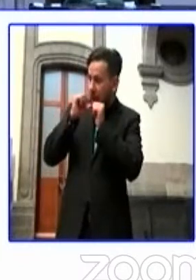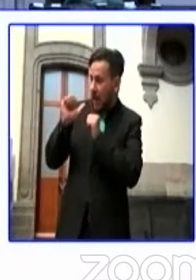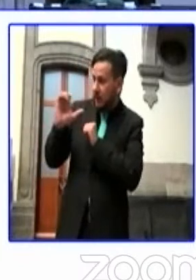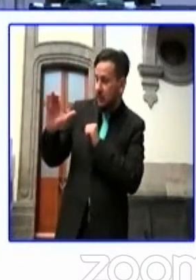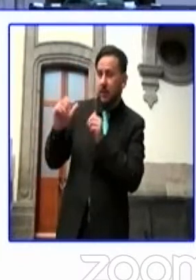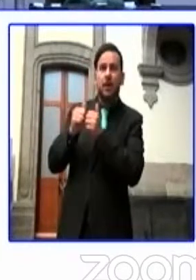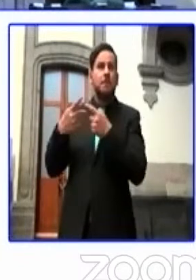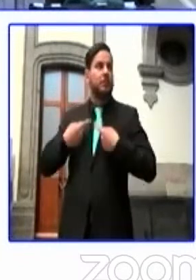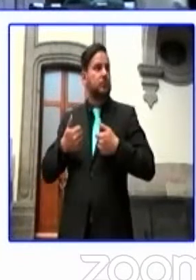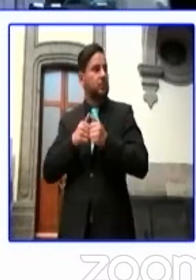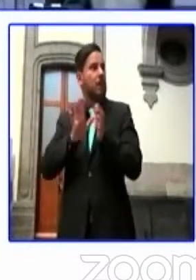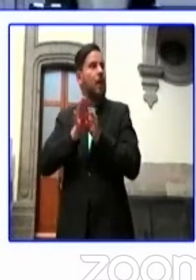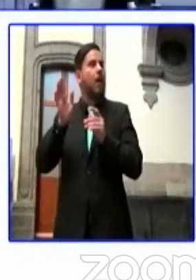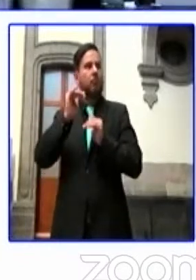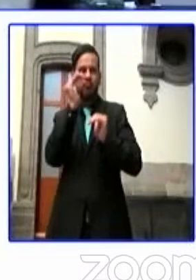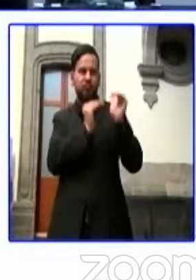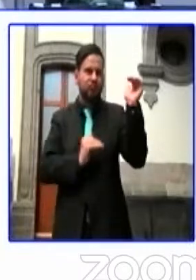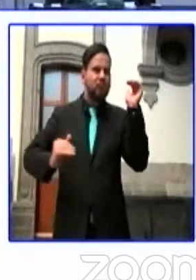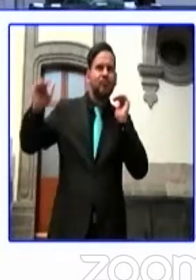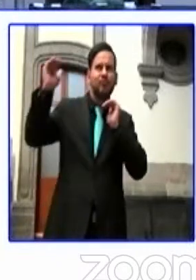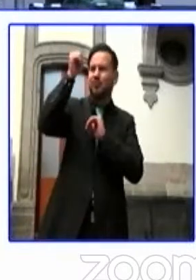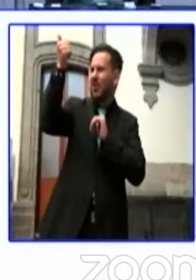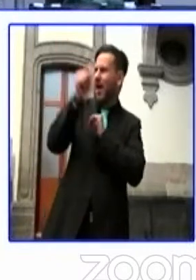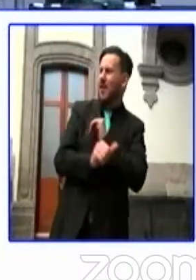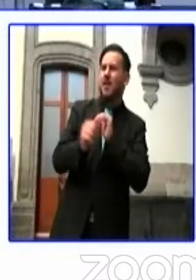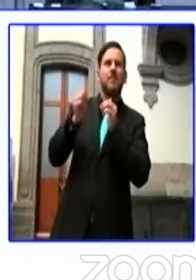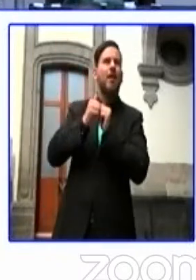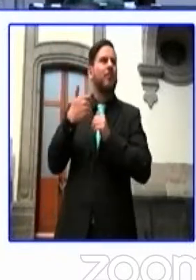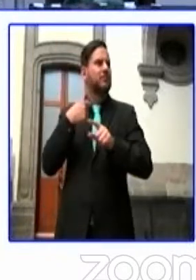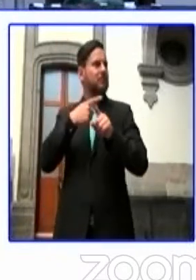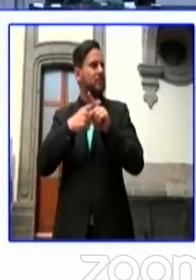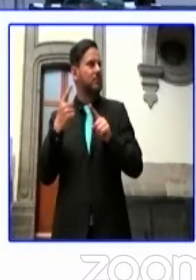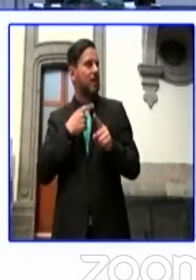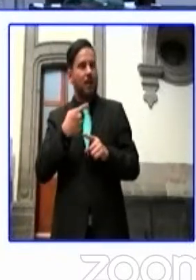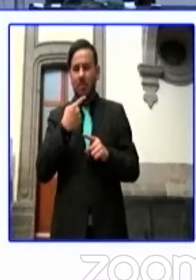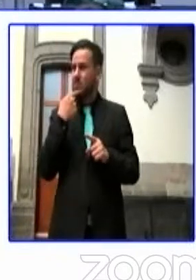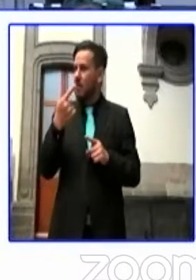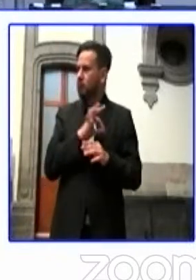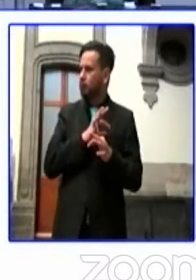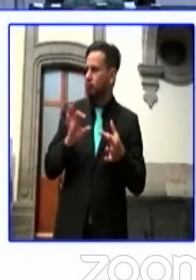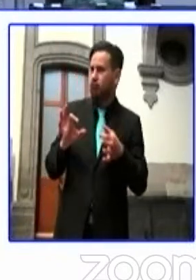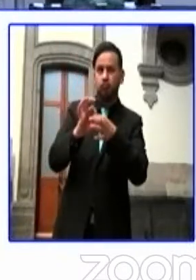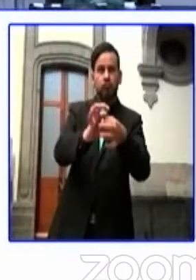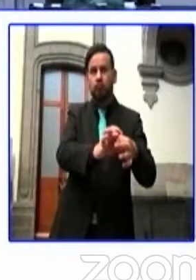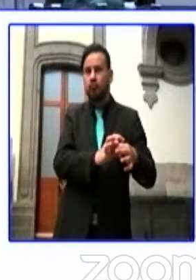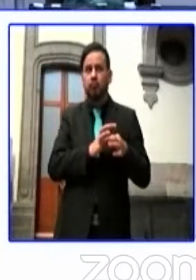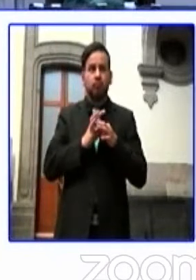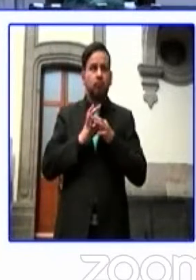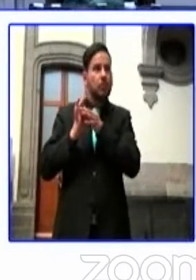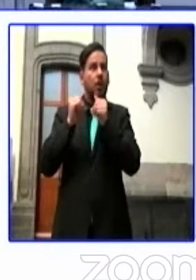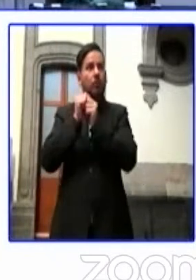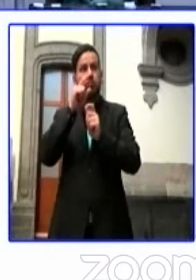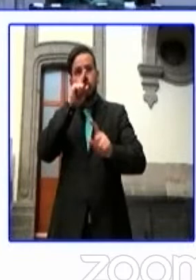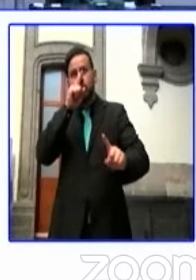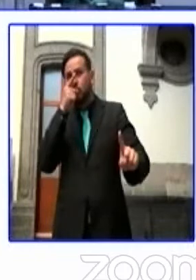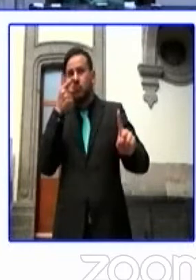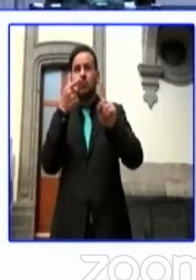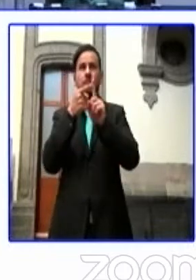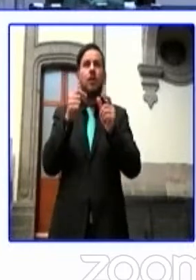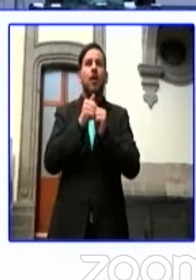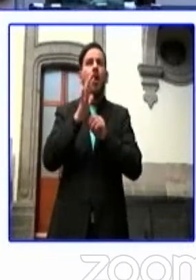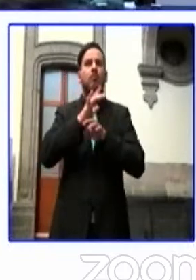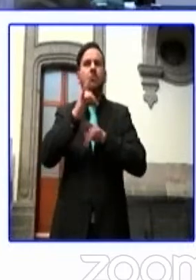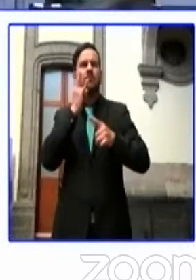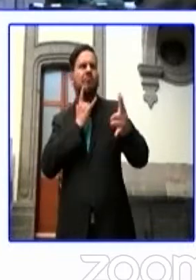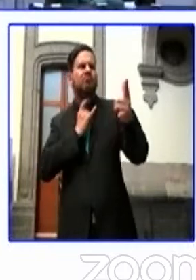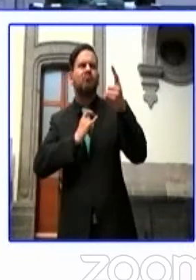discapacidad, academia, sector privado, todos y todas estamos frente a la obligación y al reto